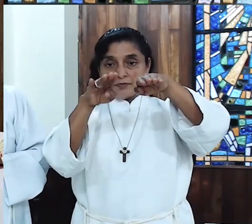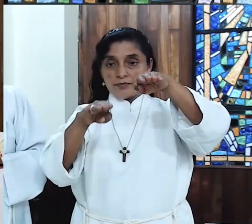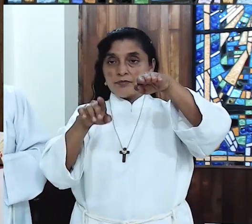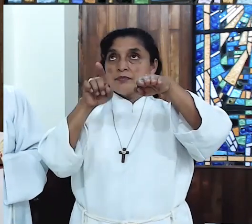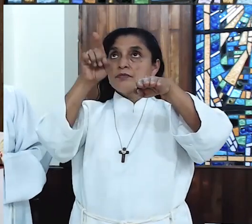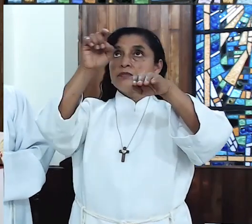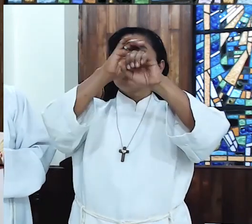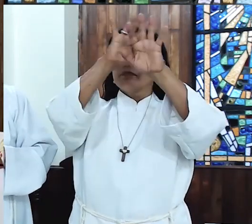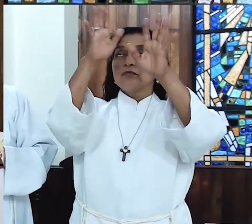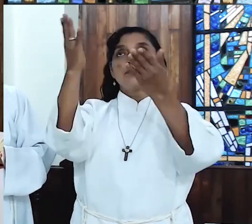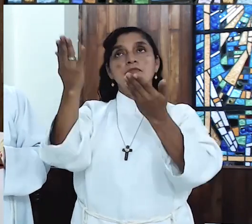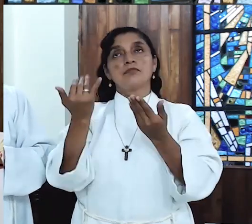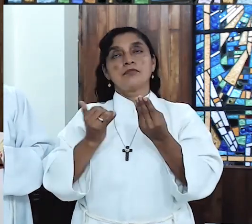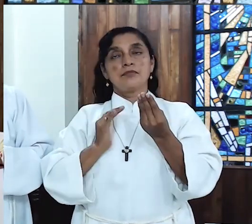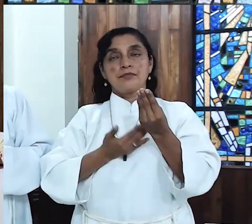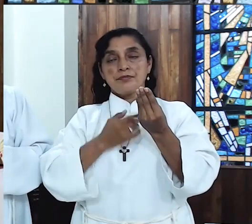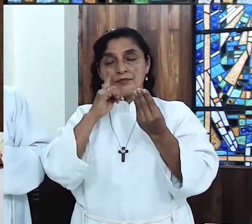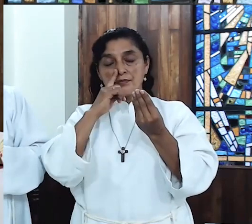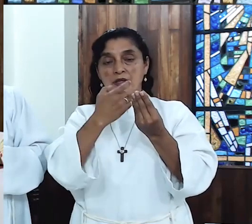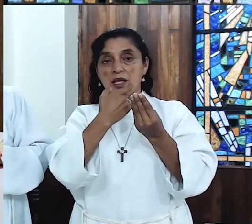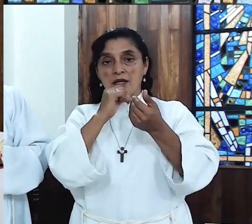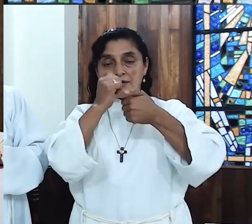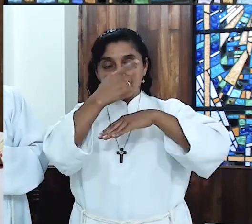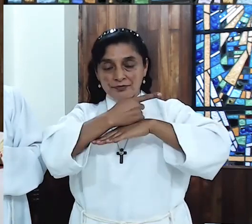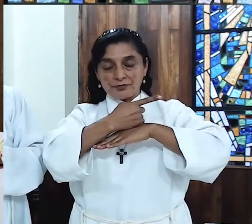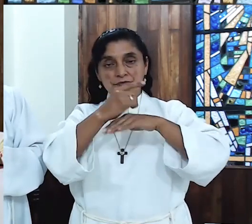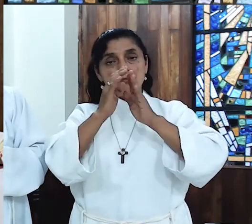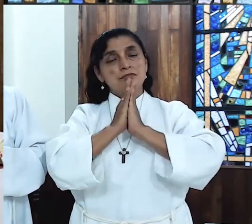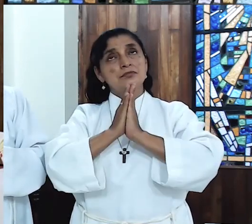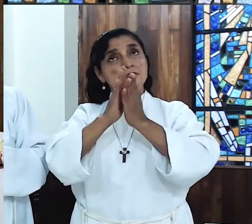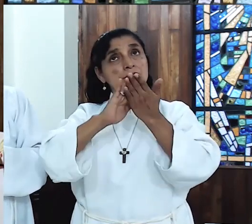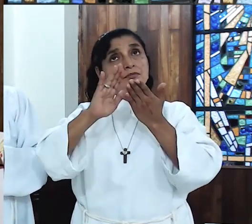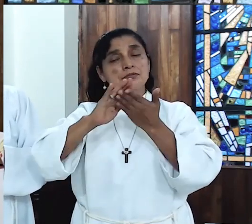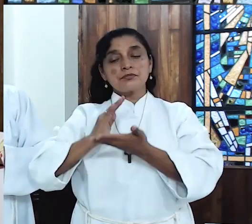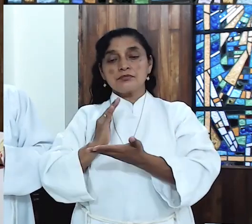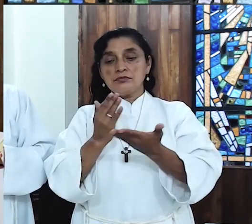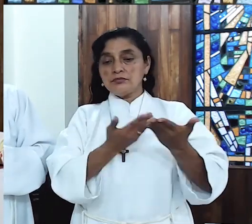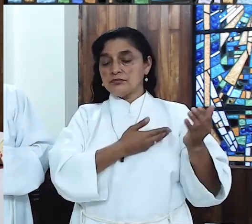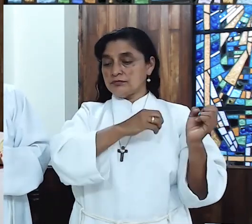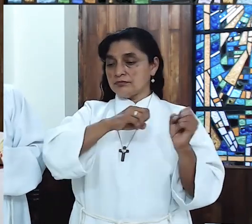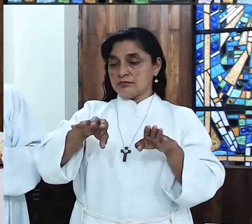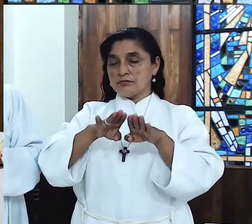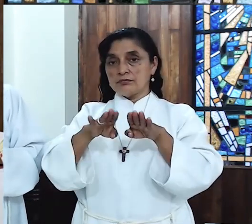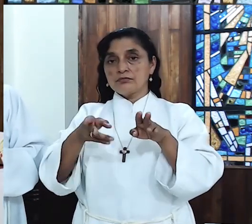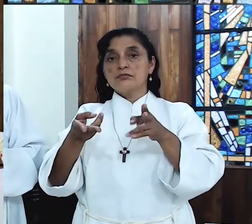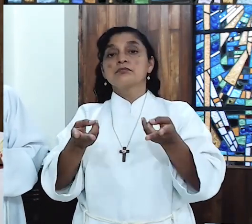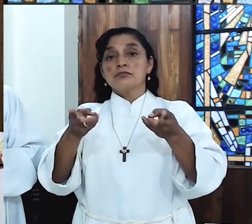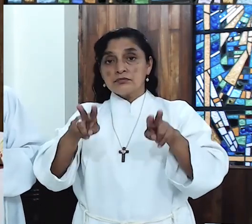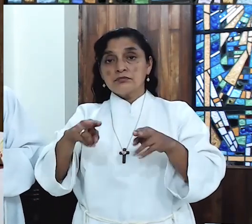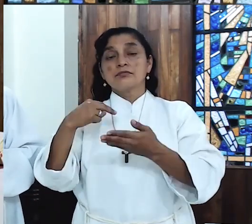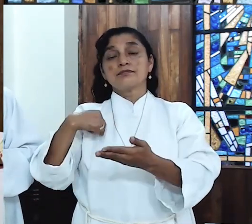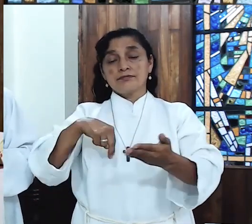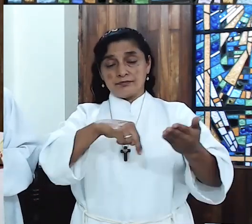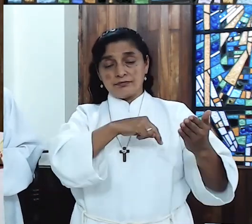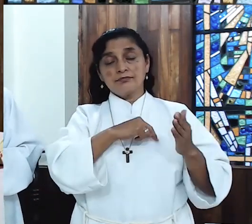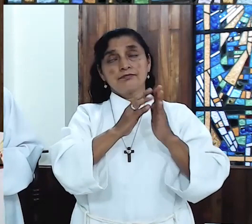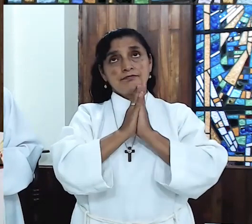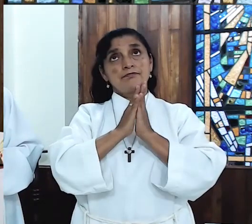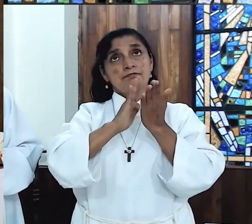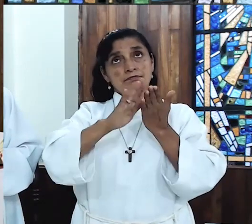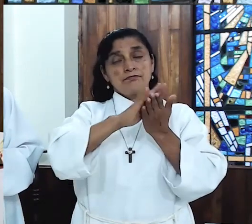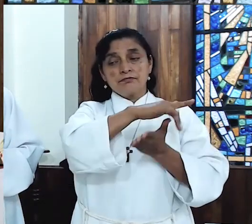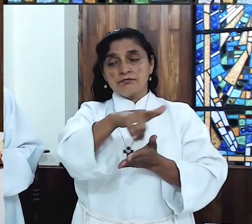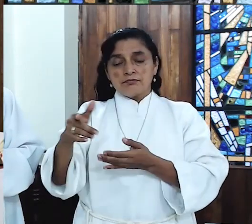cielo. Danos hoy nuestro pan de cada día. Perdona nuestras ofensas, como también